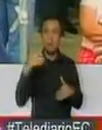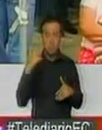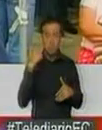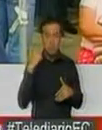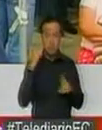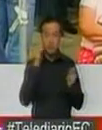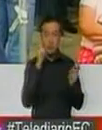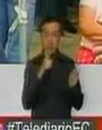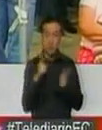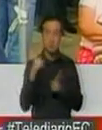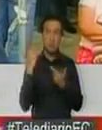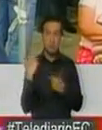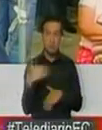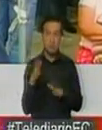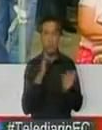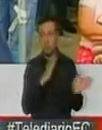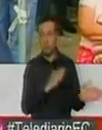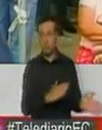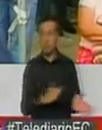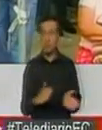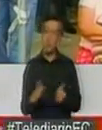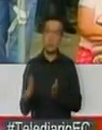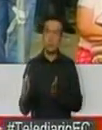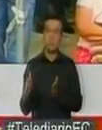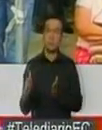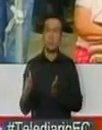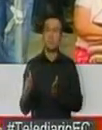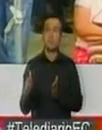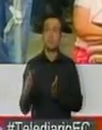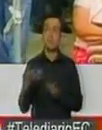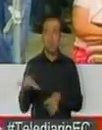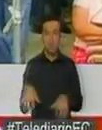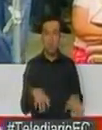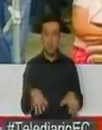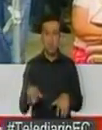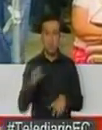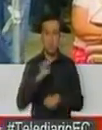para los próximos meses y estamos estableciendo niveles de coordinación con